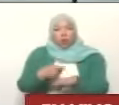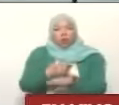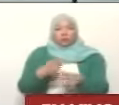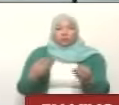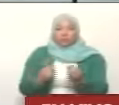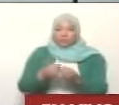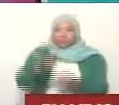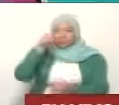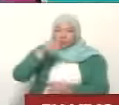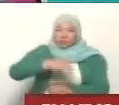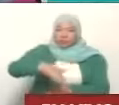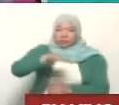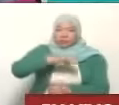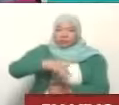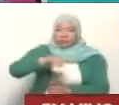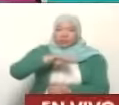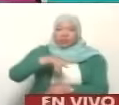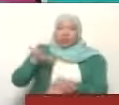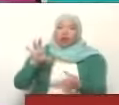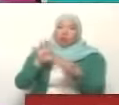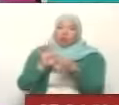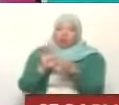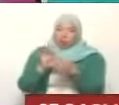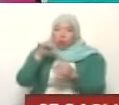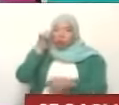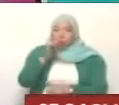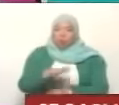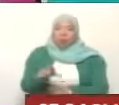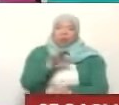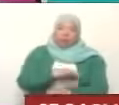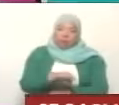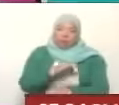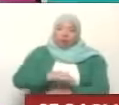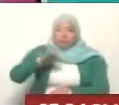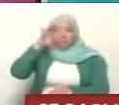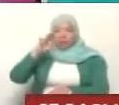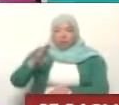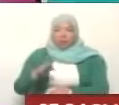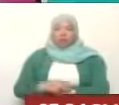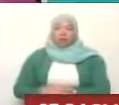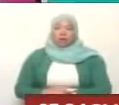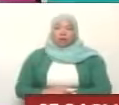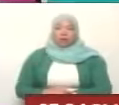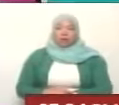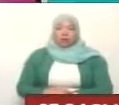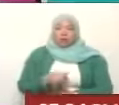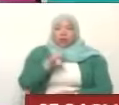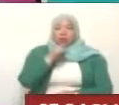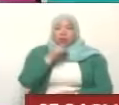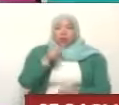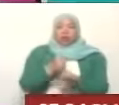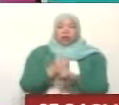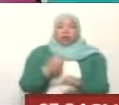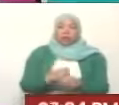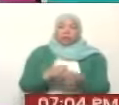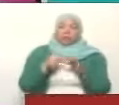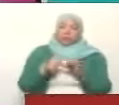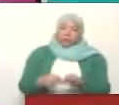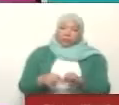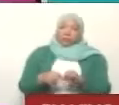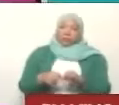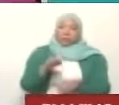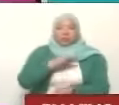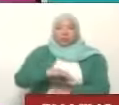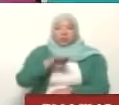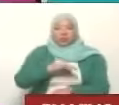al pueblo, de unión popular, de unión cívico-militar, de ofensiva permanente en lo social,